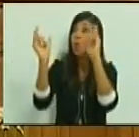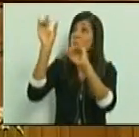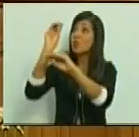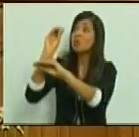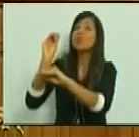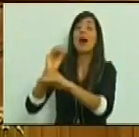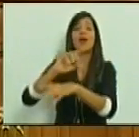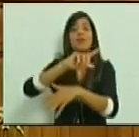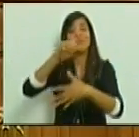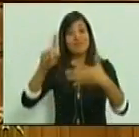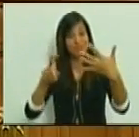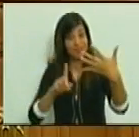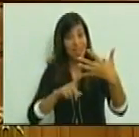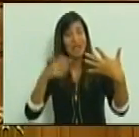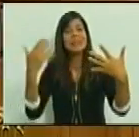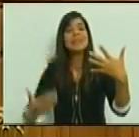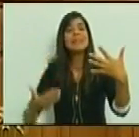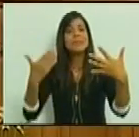de ellos.